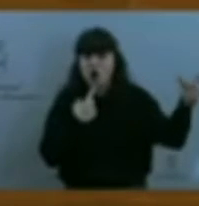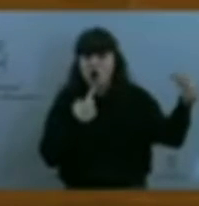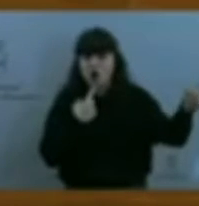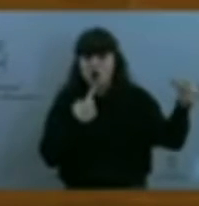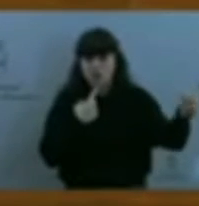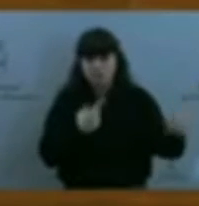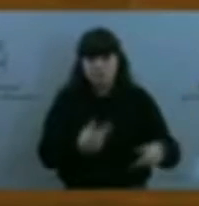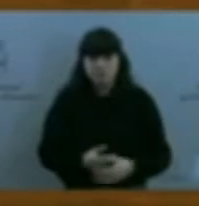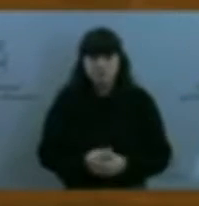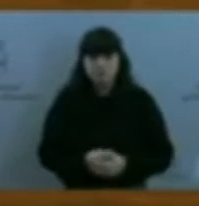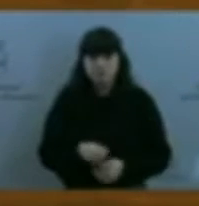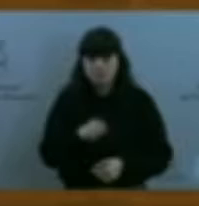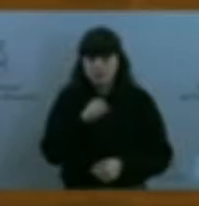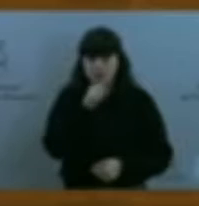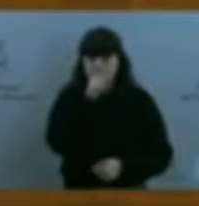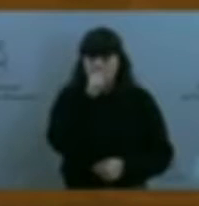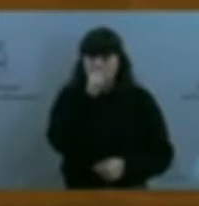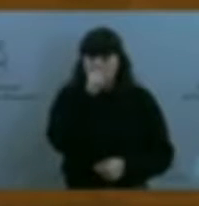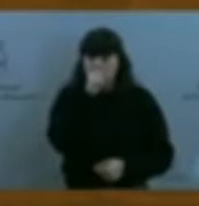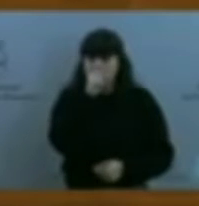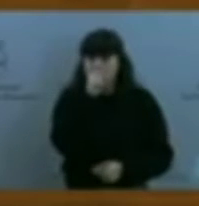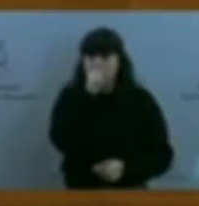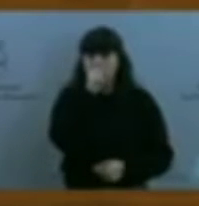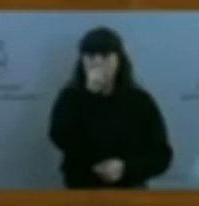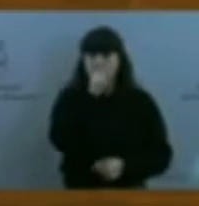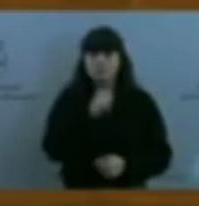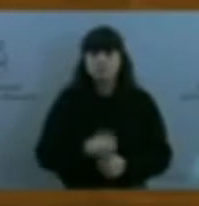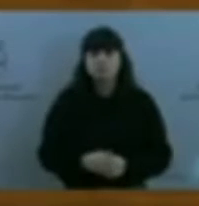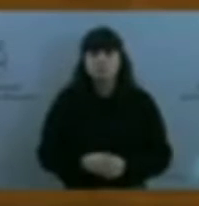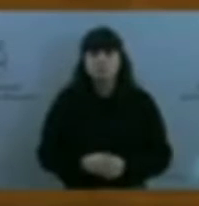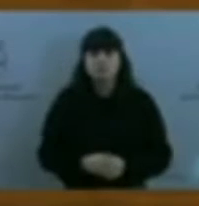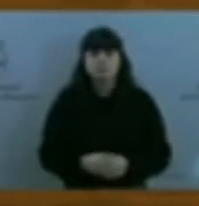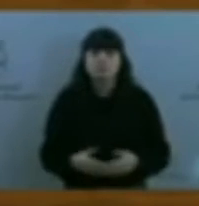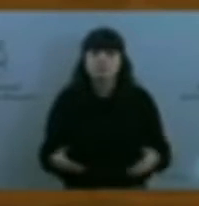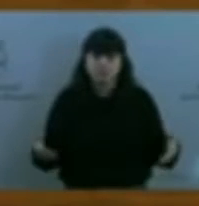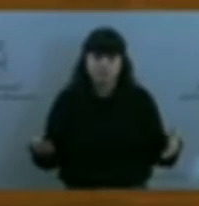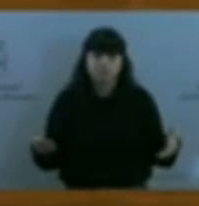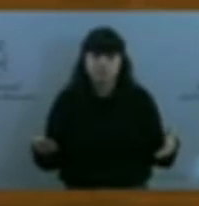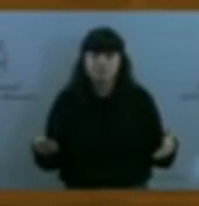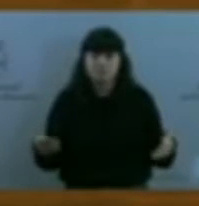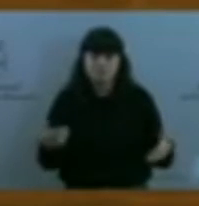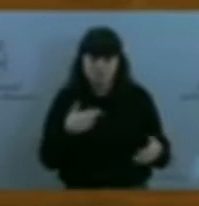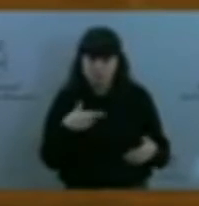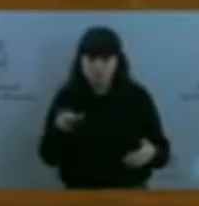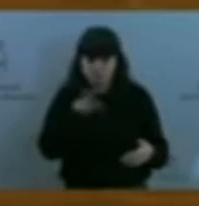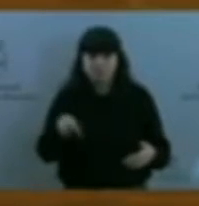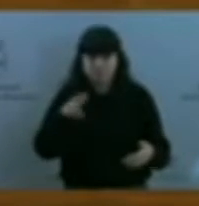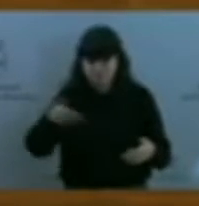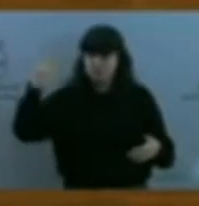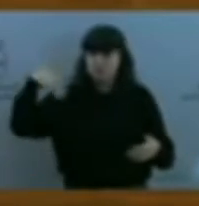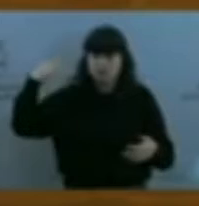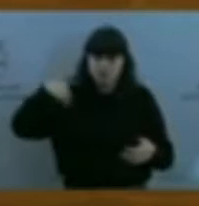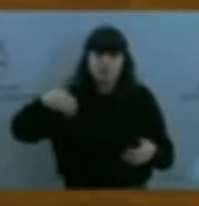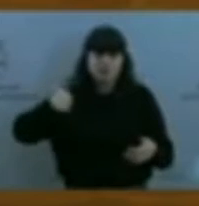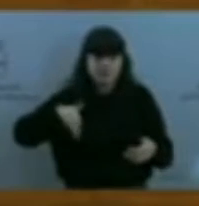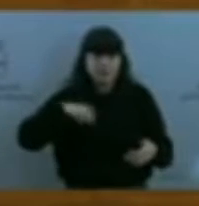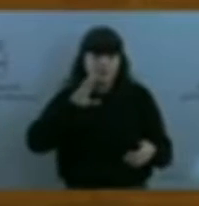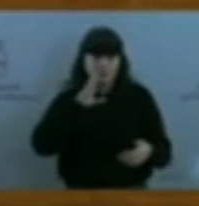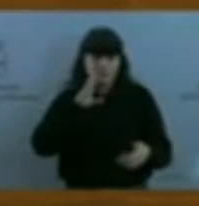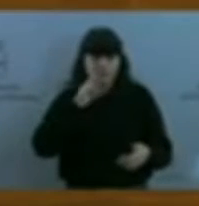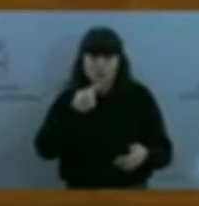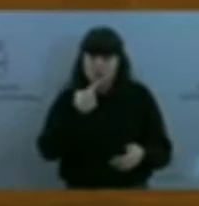Ya se lo había dicho ahora mismo y ya se lo había dicho en su día, cuando le dije, con las derivaciones no podemos concluir